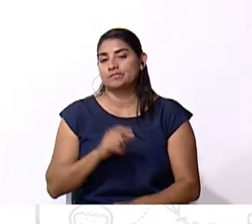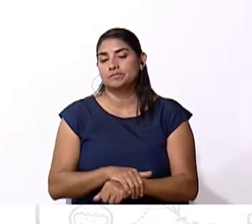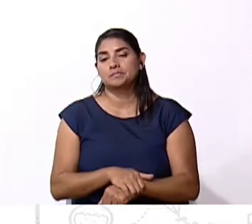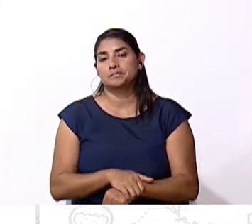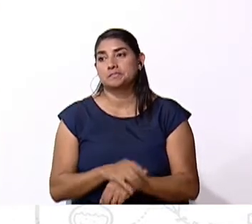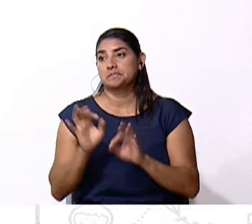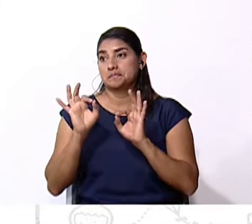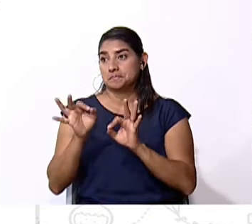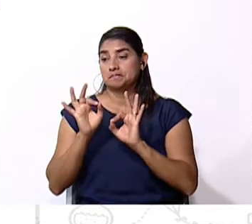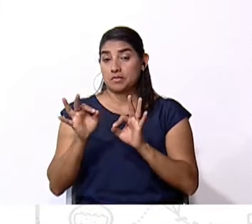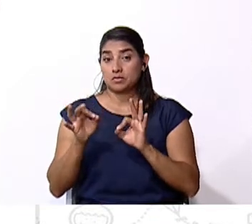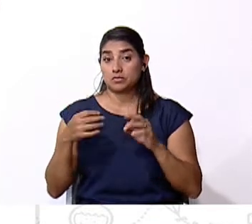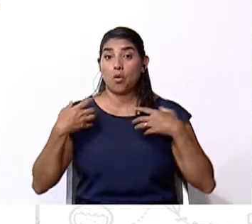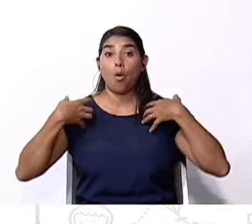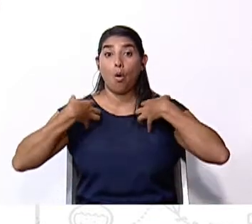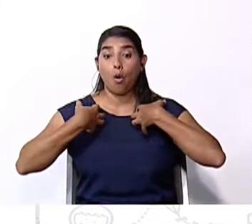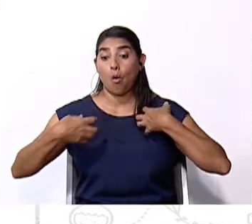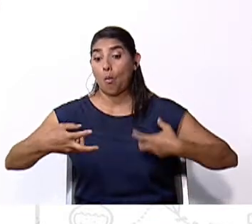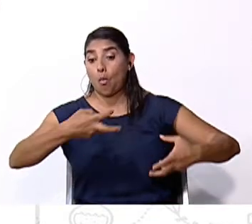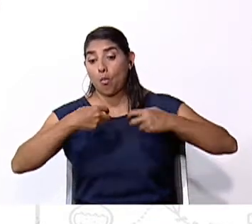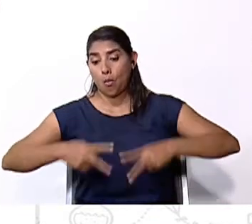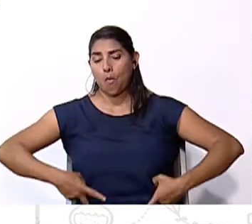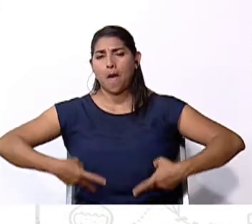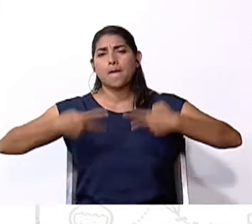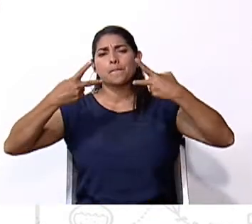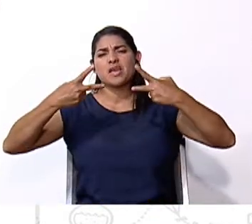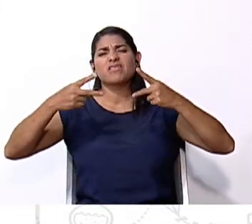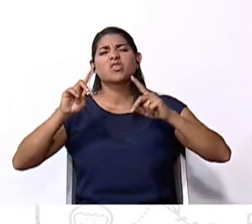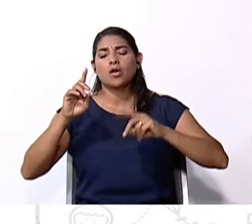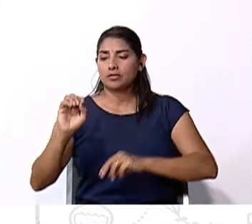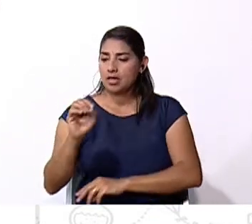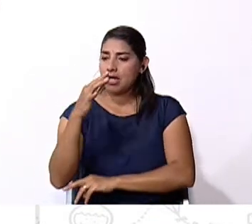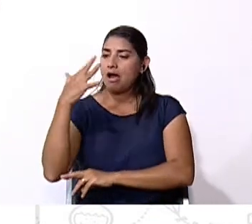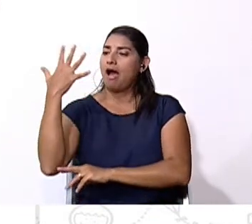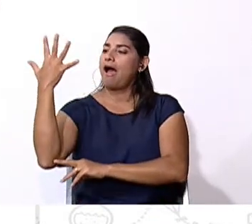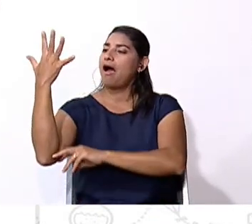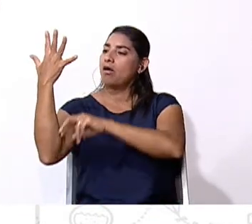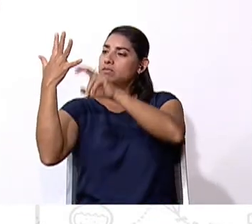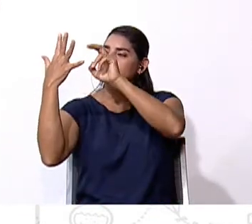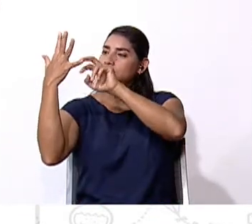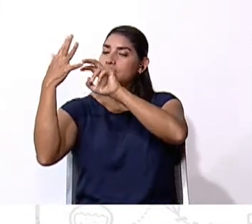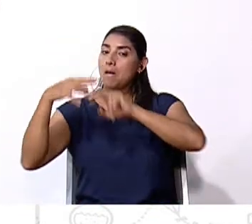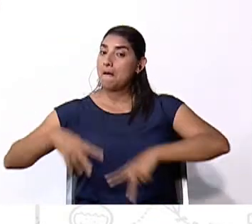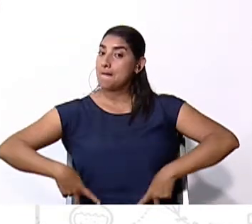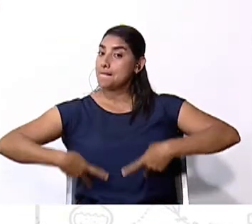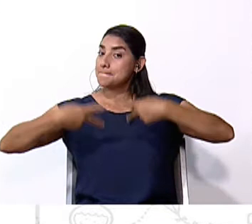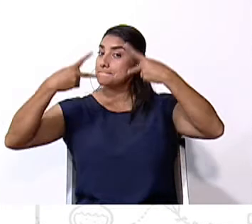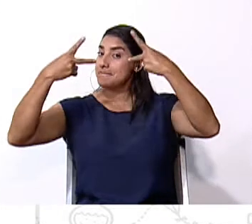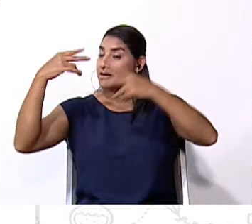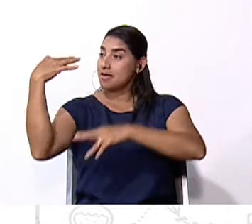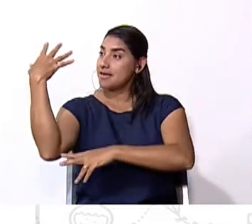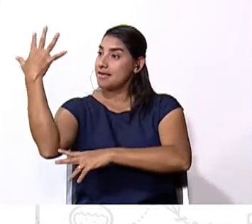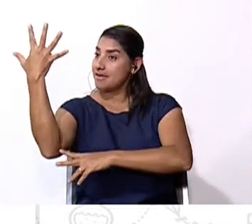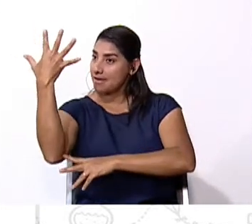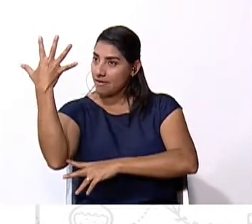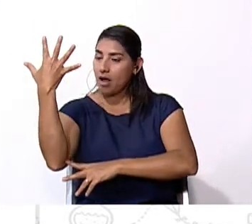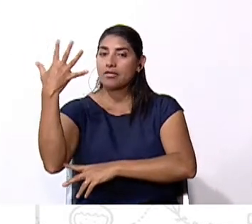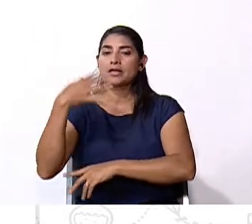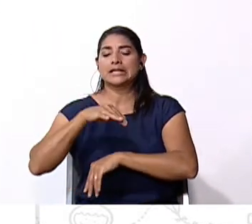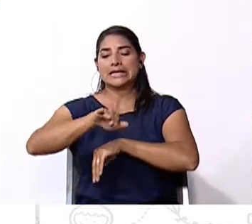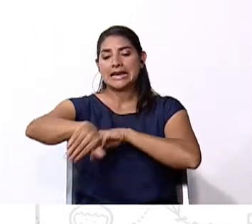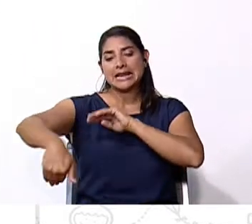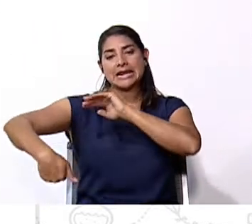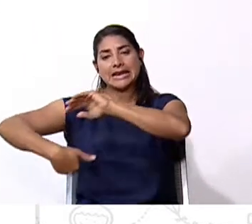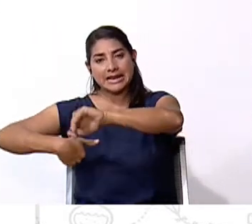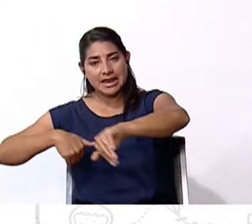Vamos a ver, dice, los perezosos viven en los árboles. Viven. Los osos perezosos